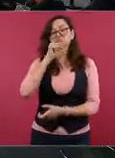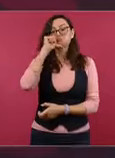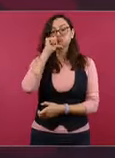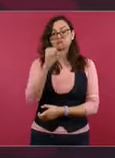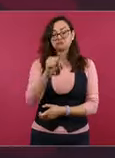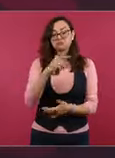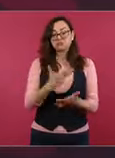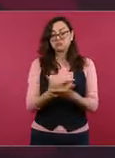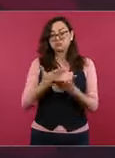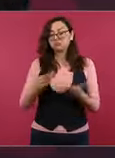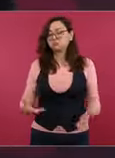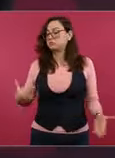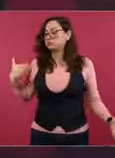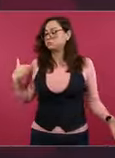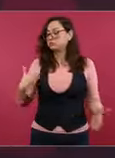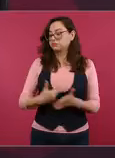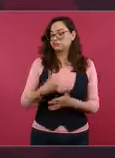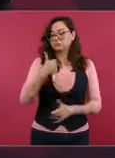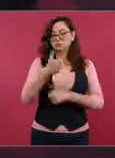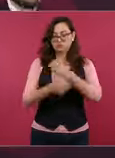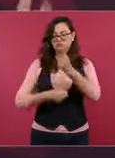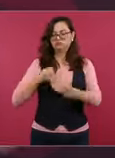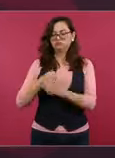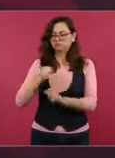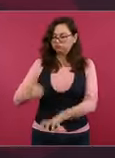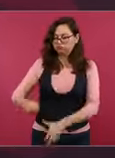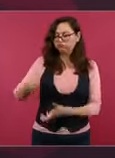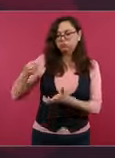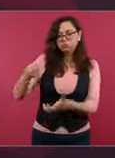pública, la construcción de grandes obras,